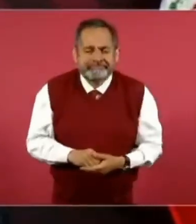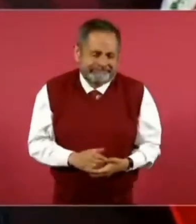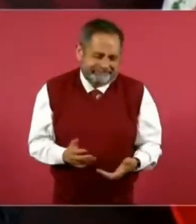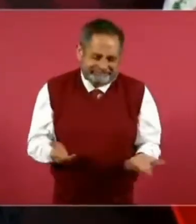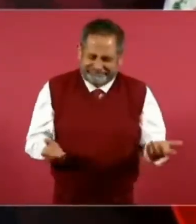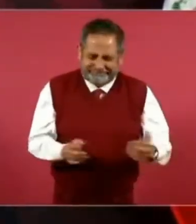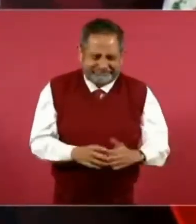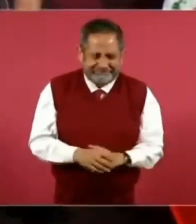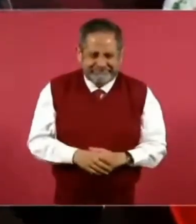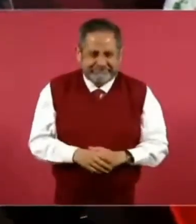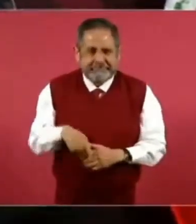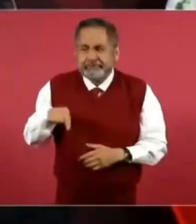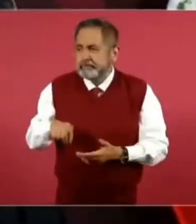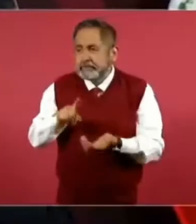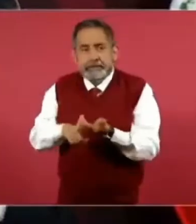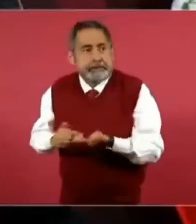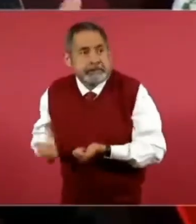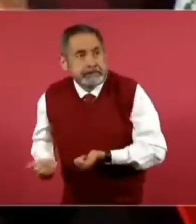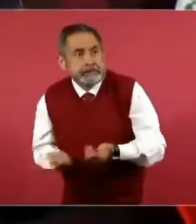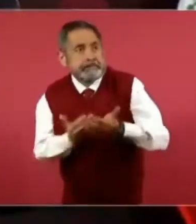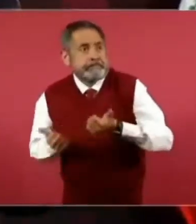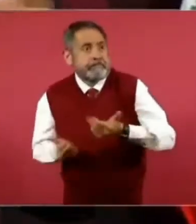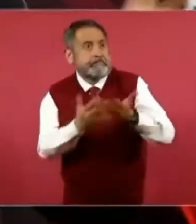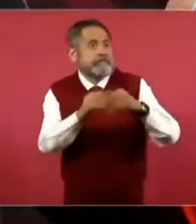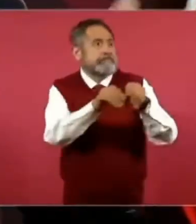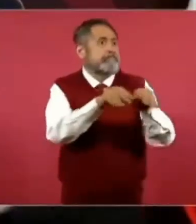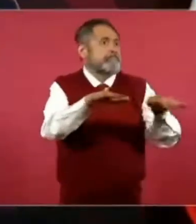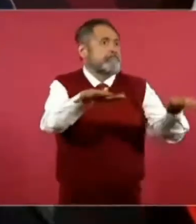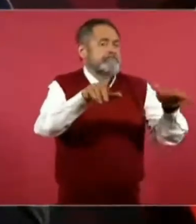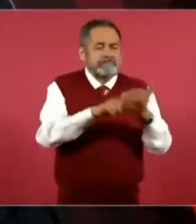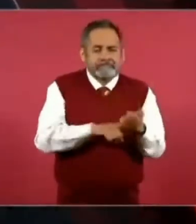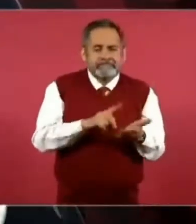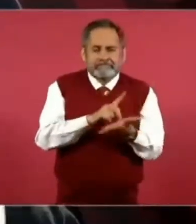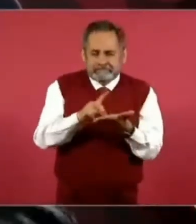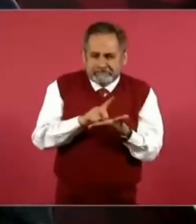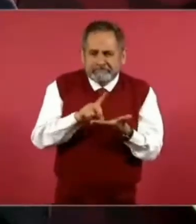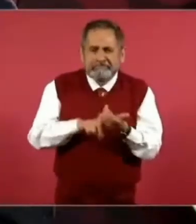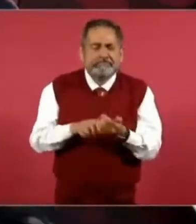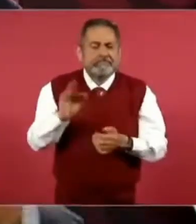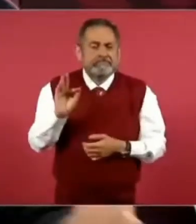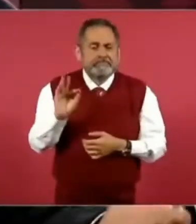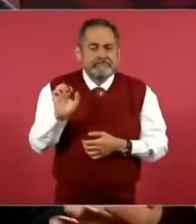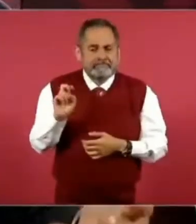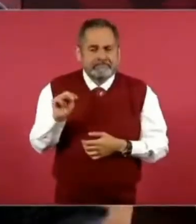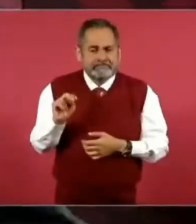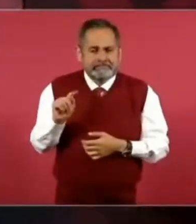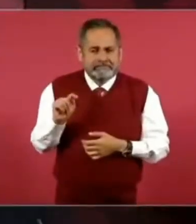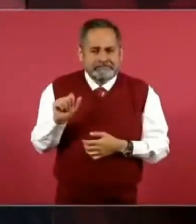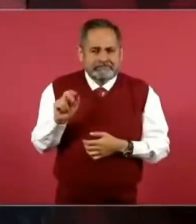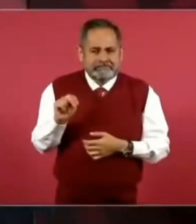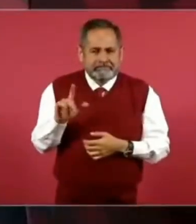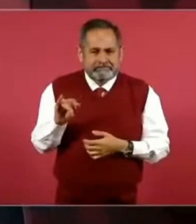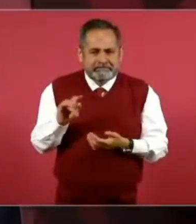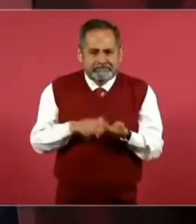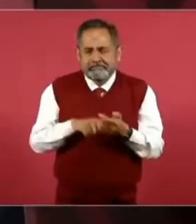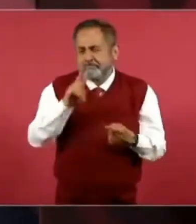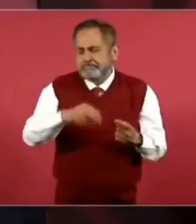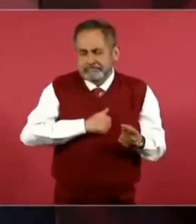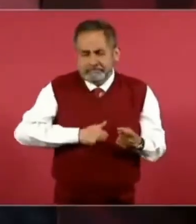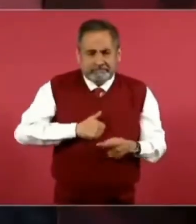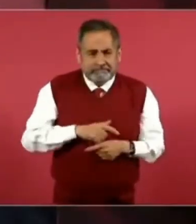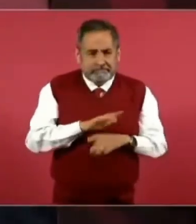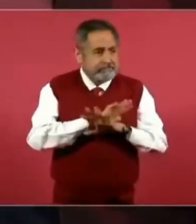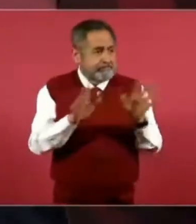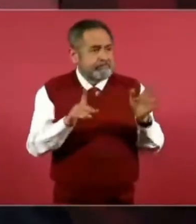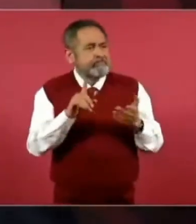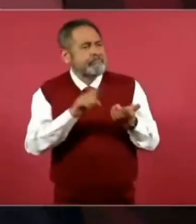de la distribución de las drogas y del fentanilo? Y lo más lamentable, que van a poder resolver